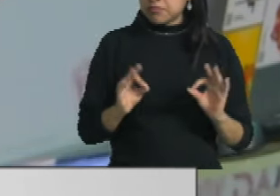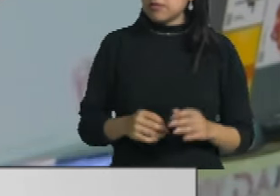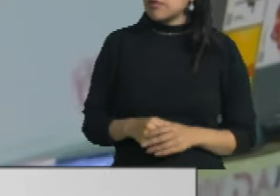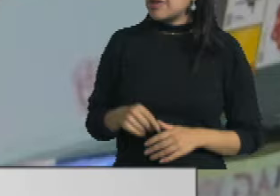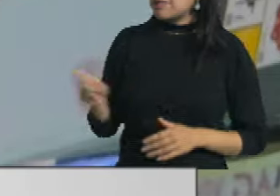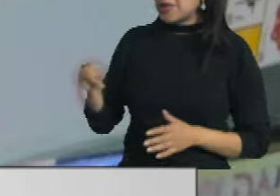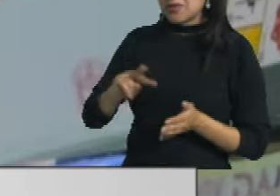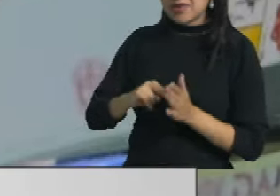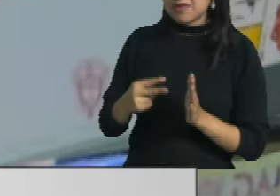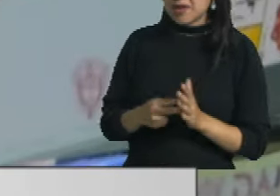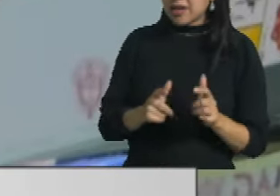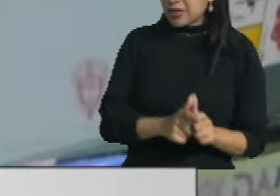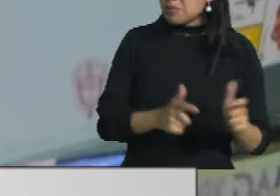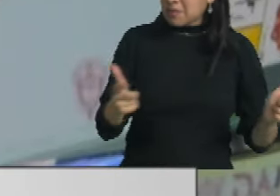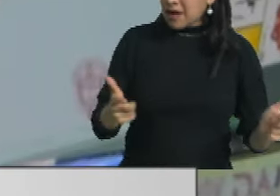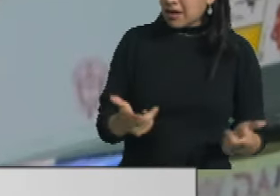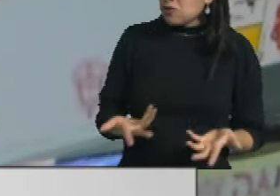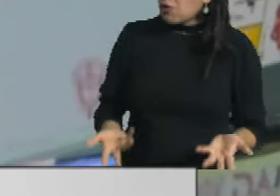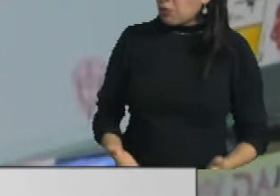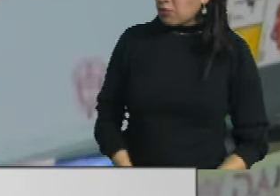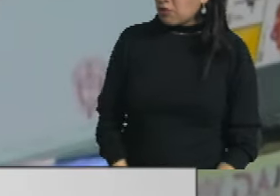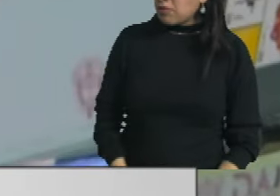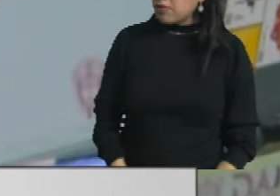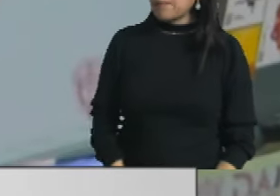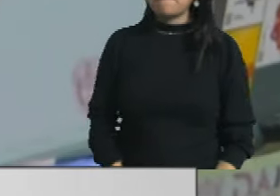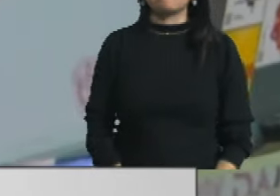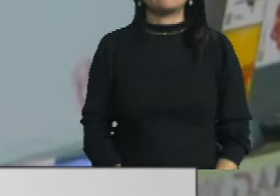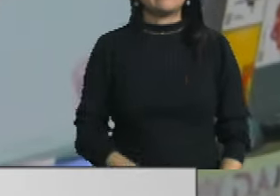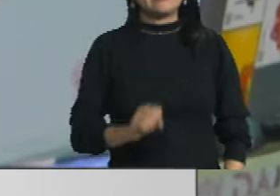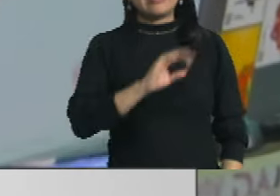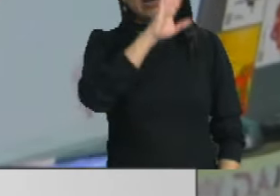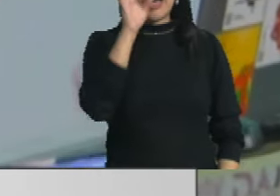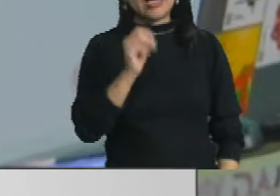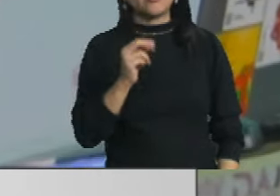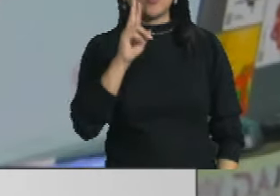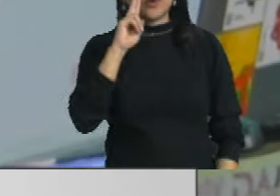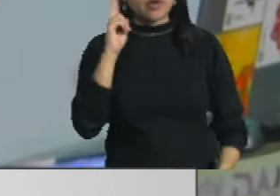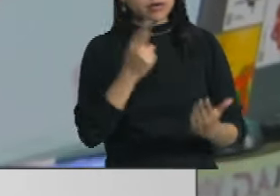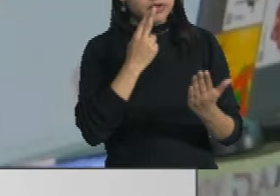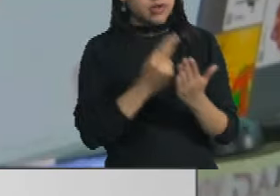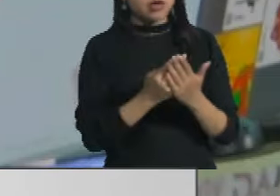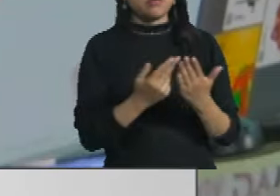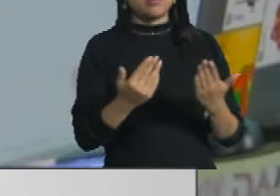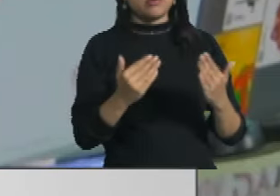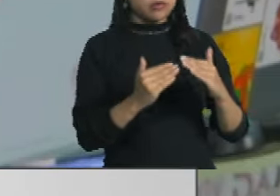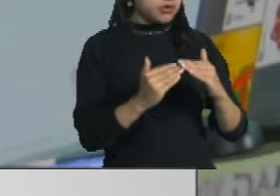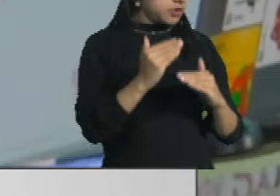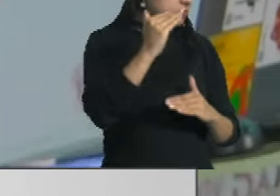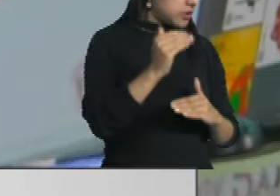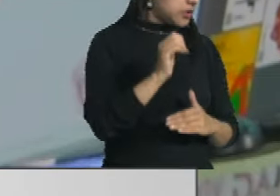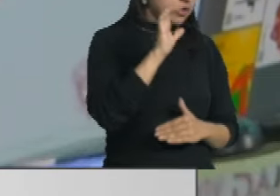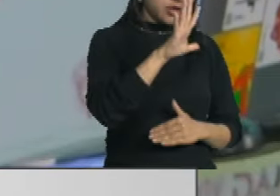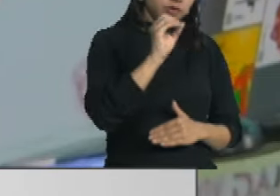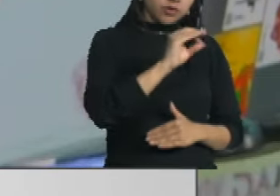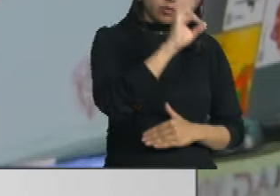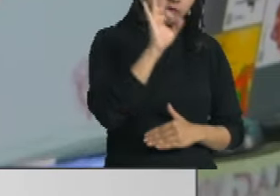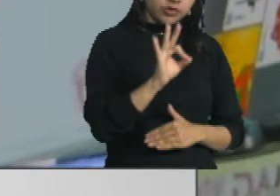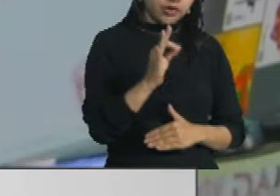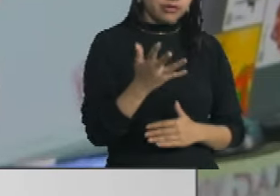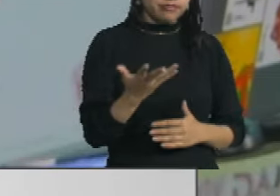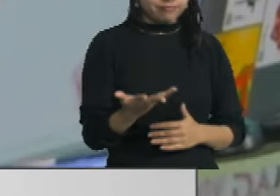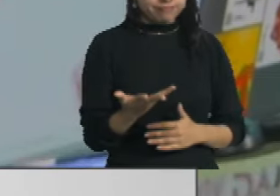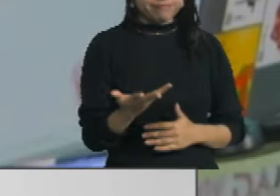que formales? Claro, cuando revisamos esa tasa, cuando tú la ves por encima del 50%, pues vemos esta segmentación mitad y mitad y un